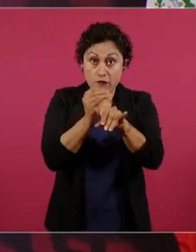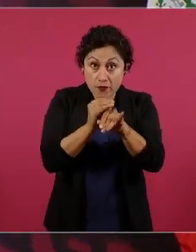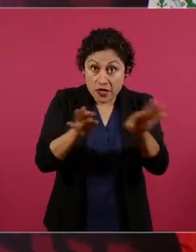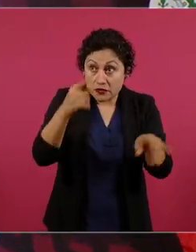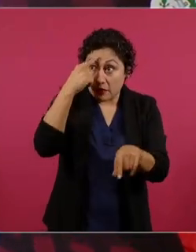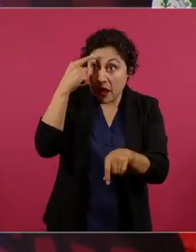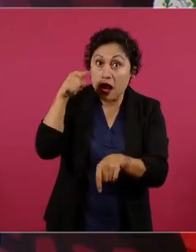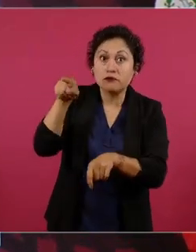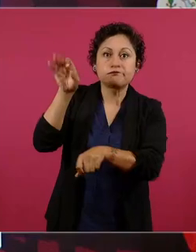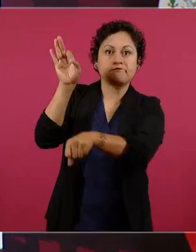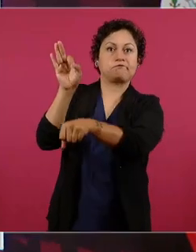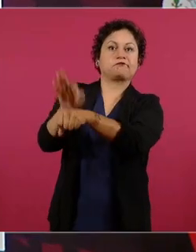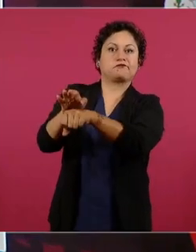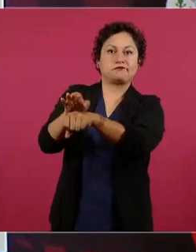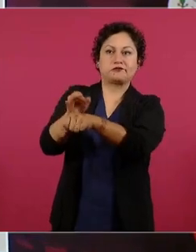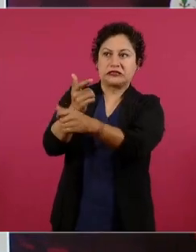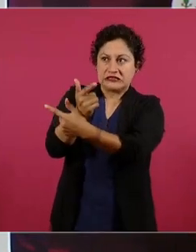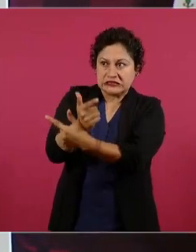Pero